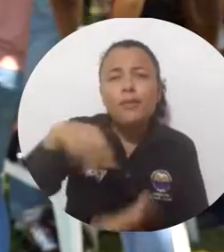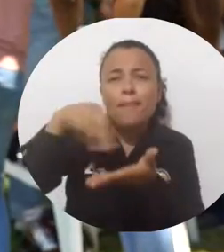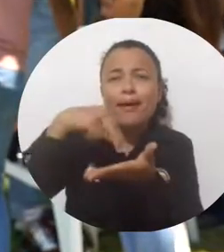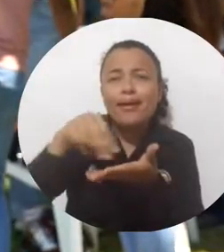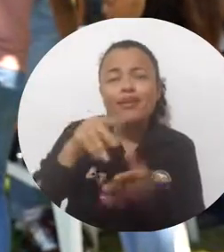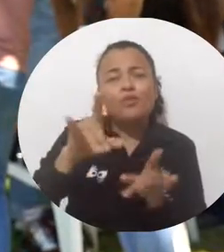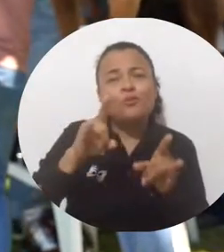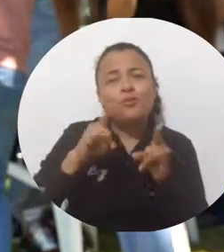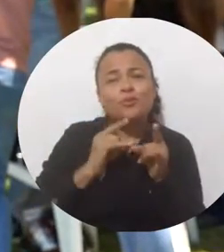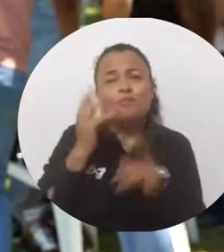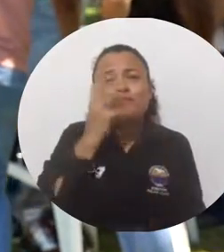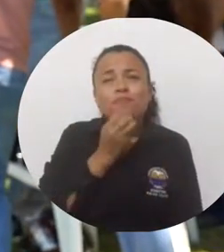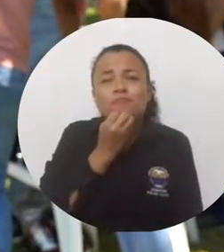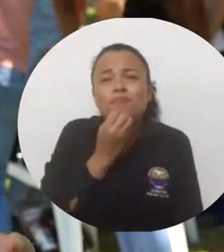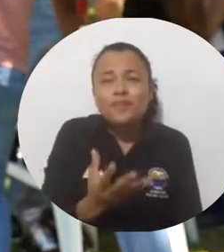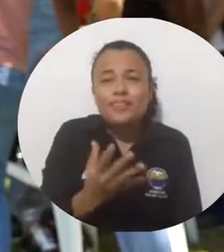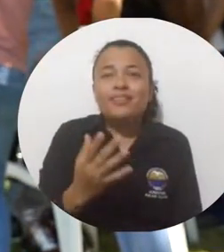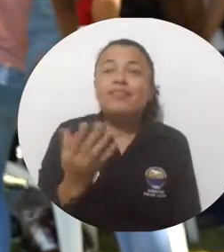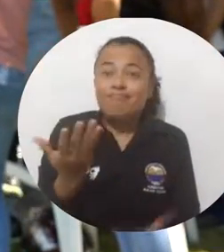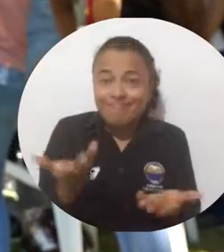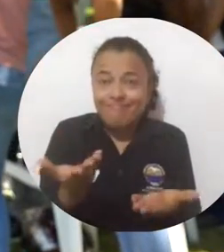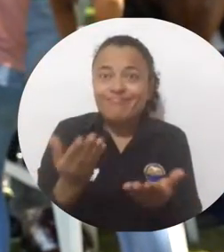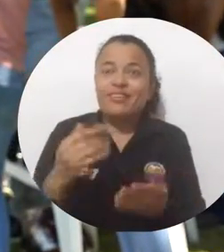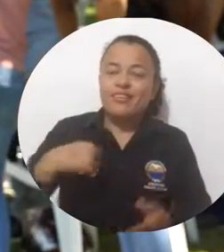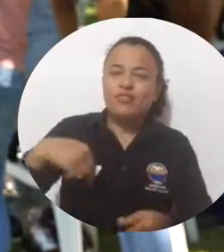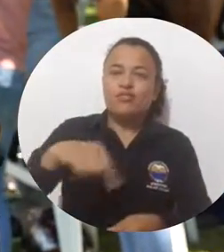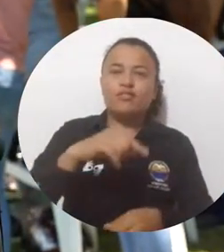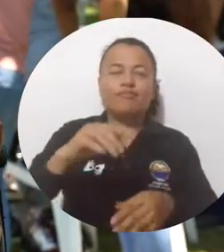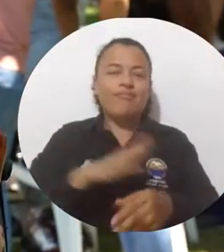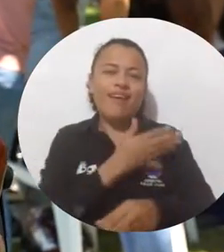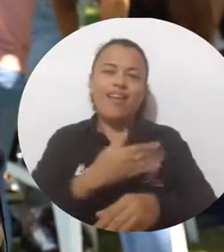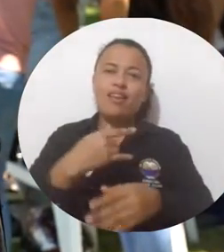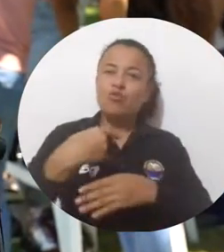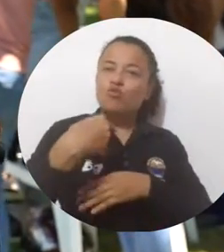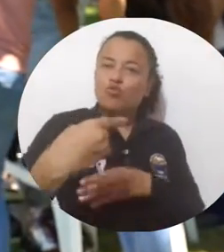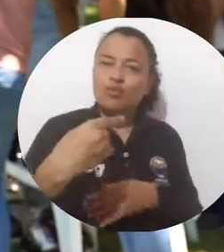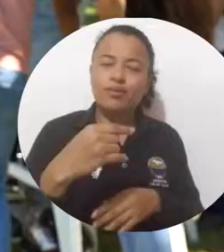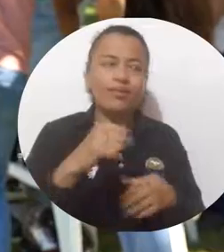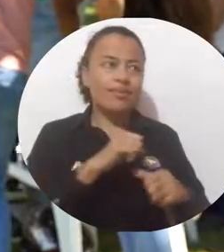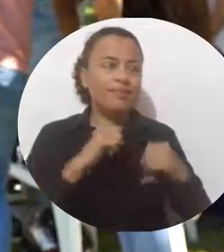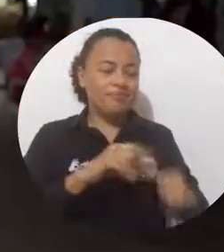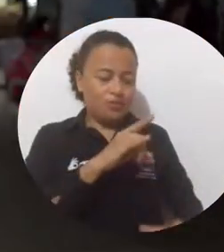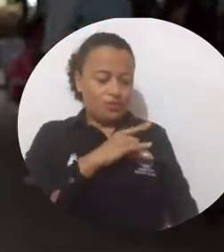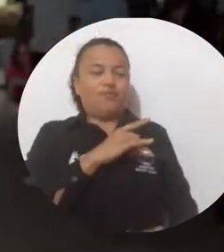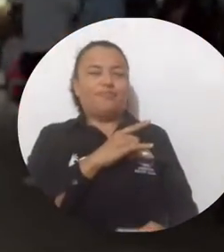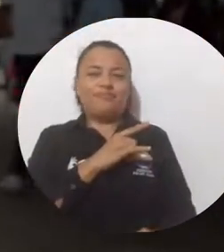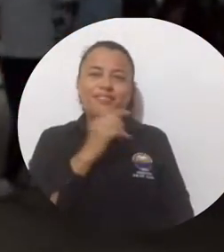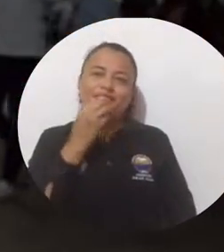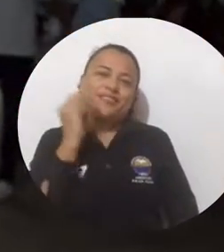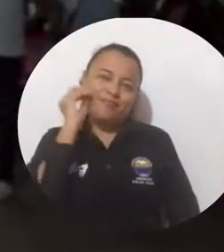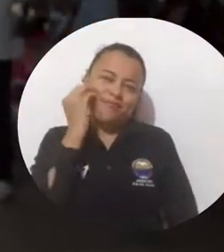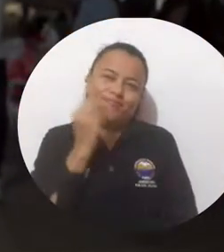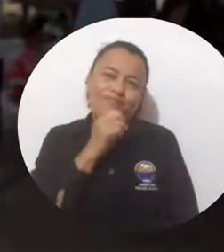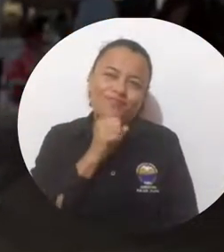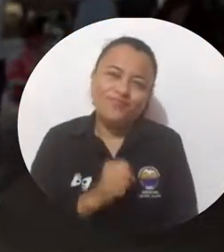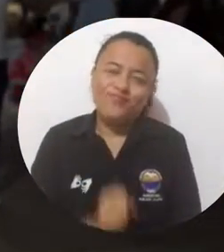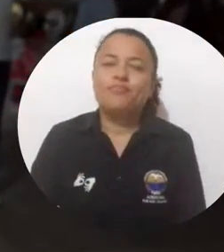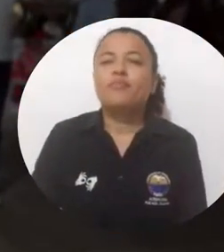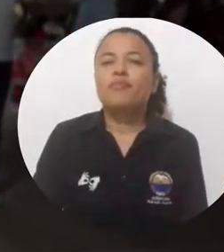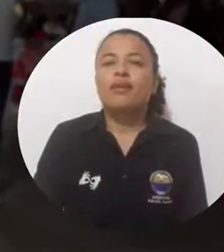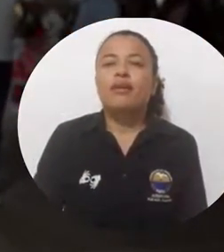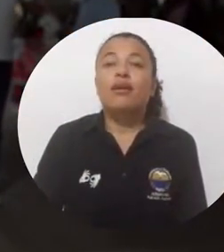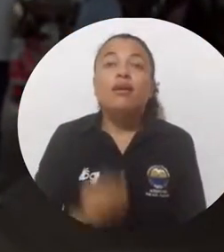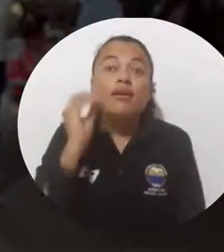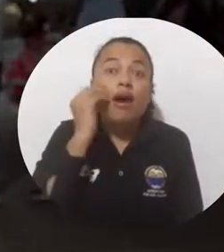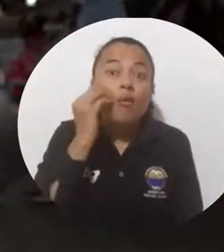algo de mucha emoción ver que nuestras melodías llegan a los corazones de los abuelitos. Los abuelos son muy importantes en nuestra vida